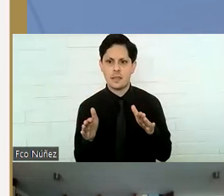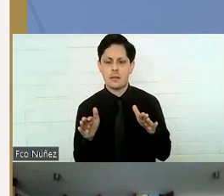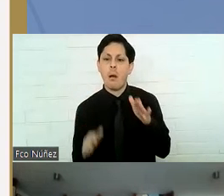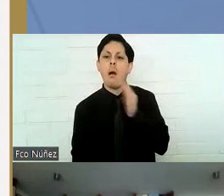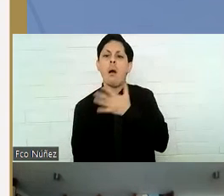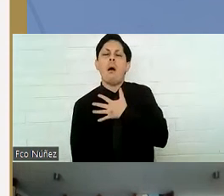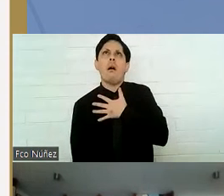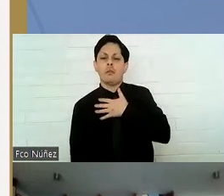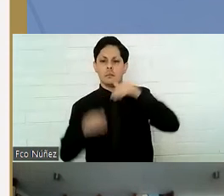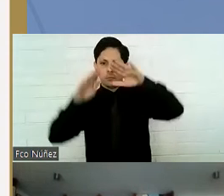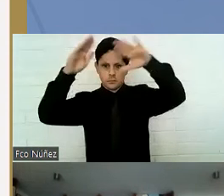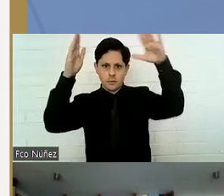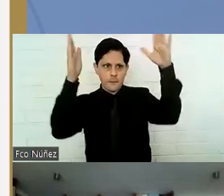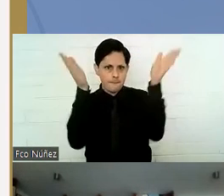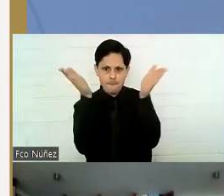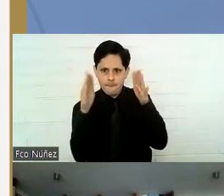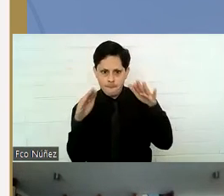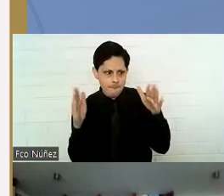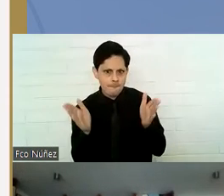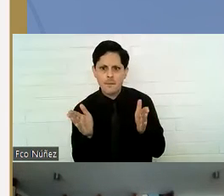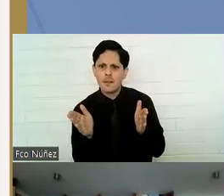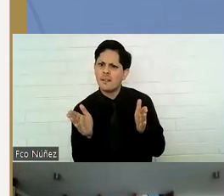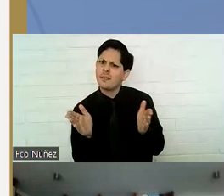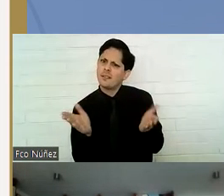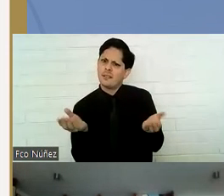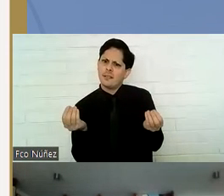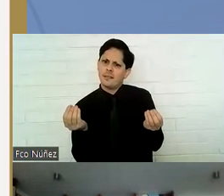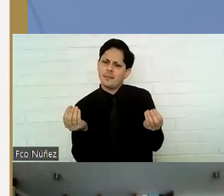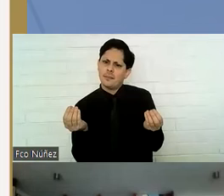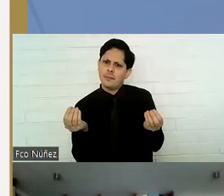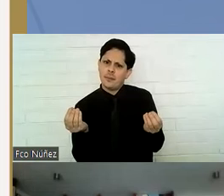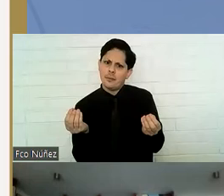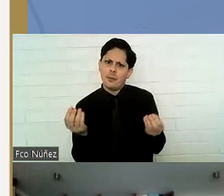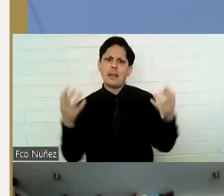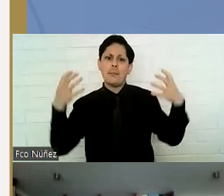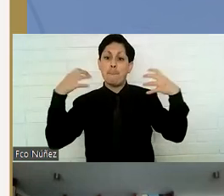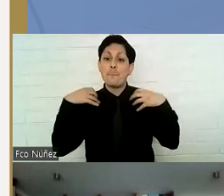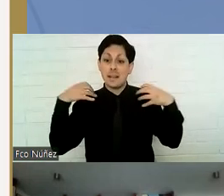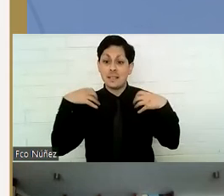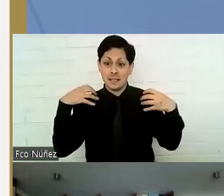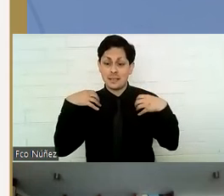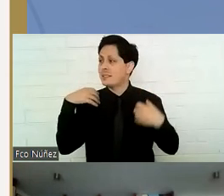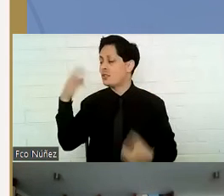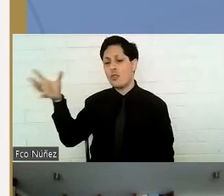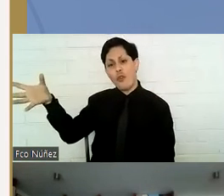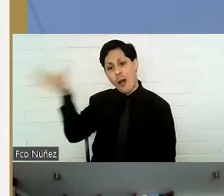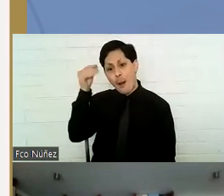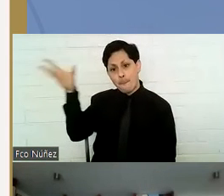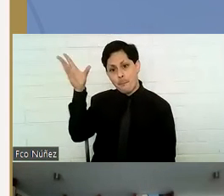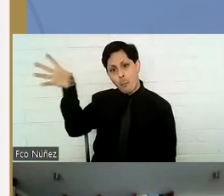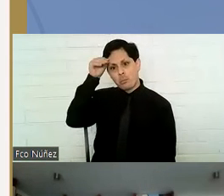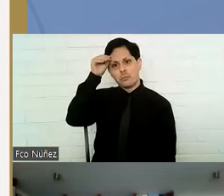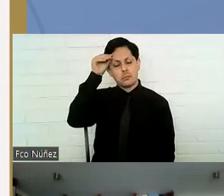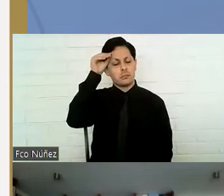idealizado, pero que hay prácticas que fomentan eso indiscutiblemente. No se diga del lado